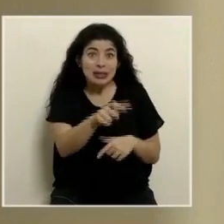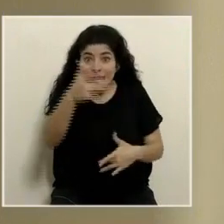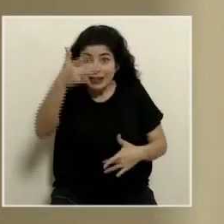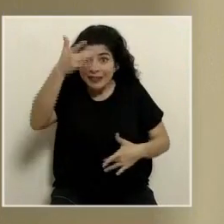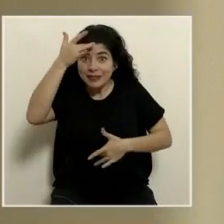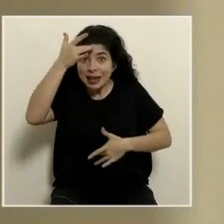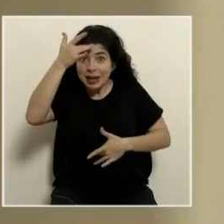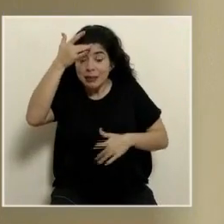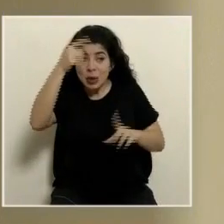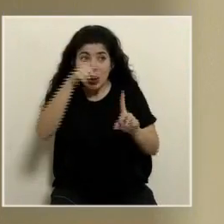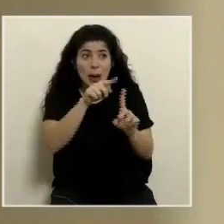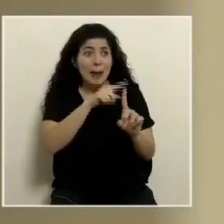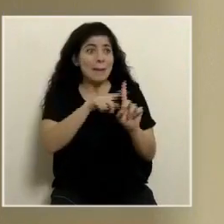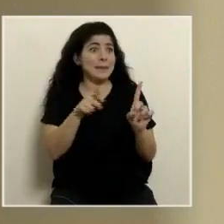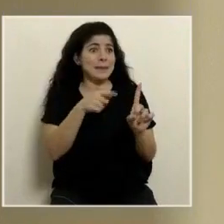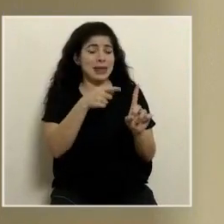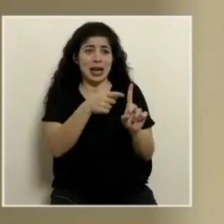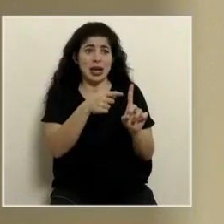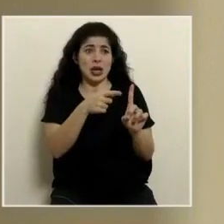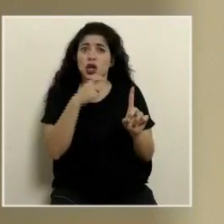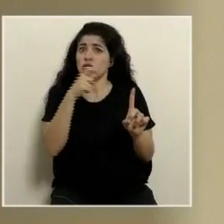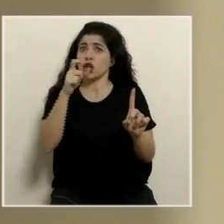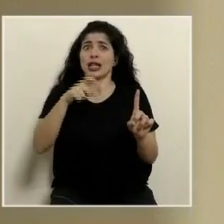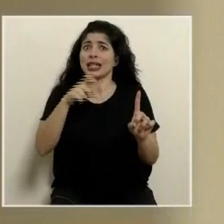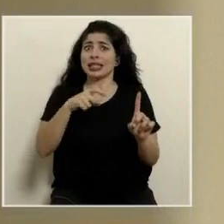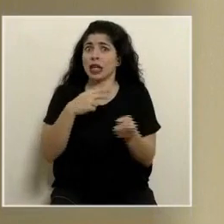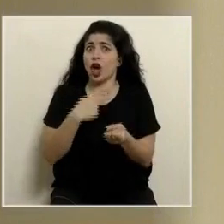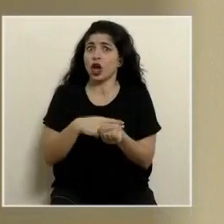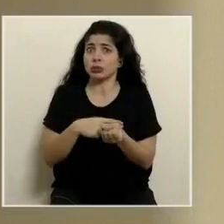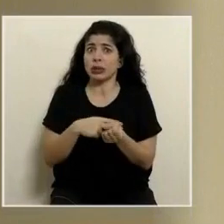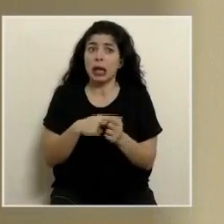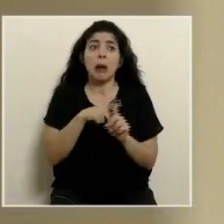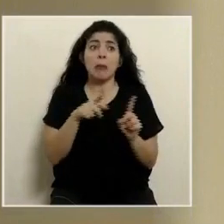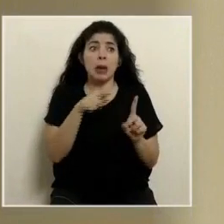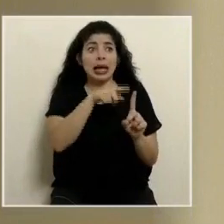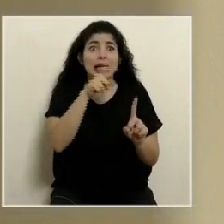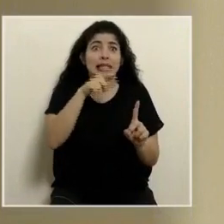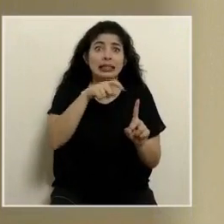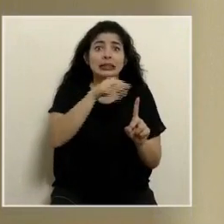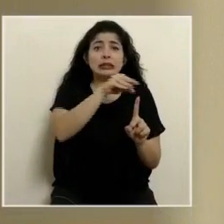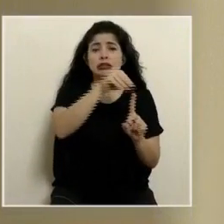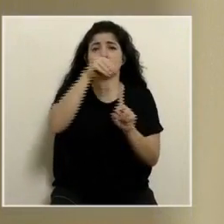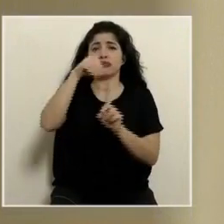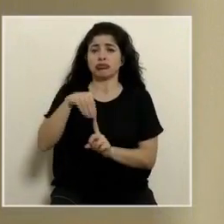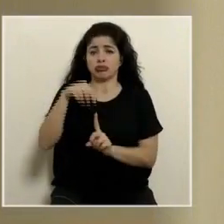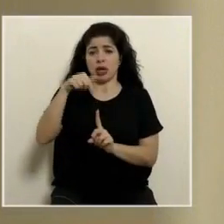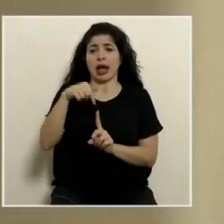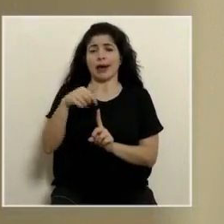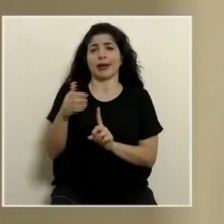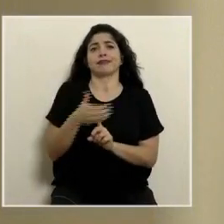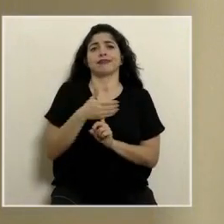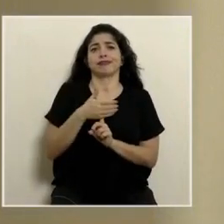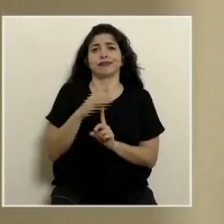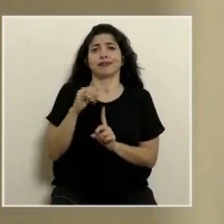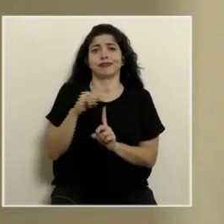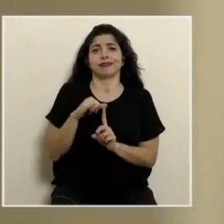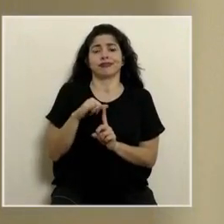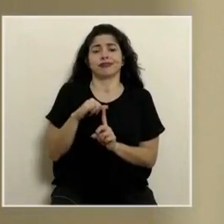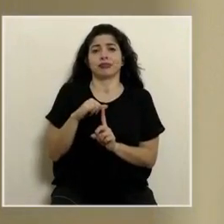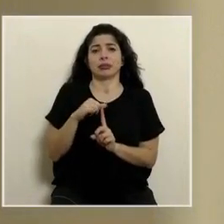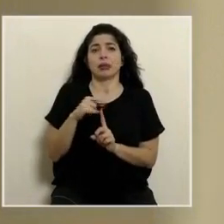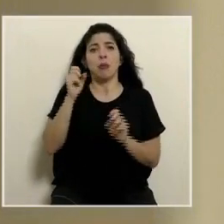contagiadas, pero que aún no requieren hospitalización, puedan permanecer sus cuarentenas y así